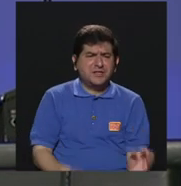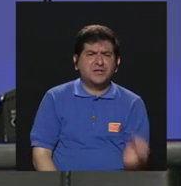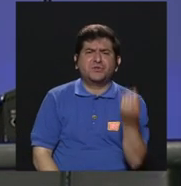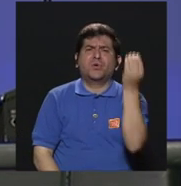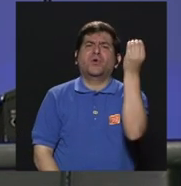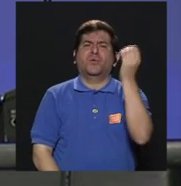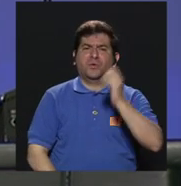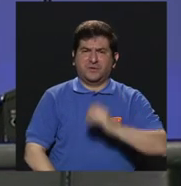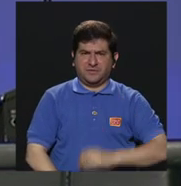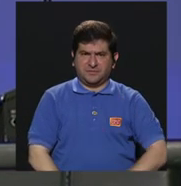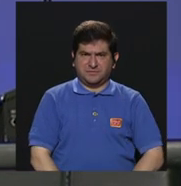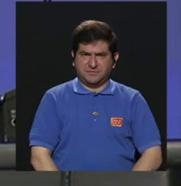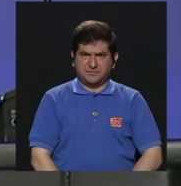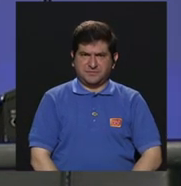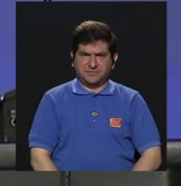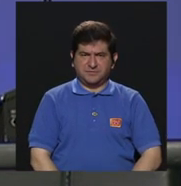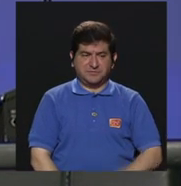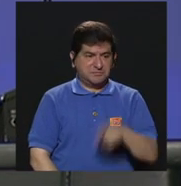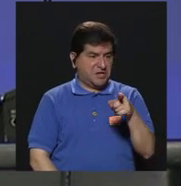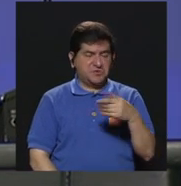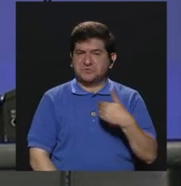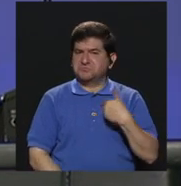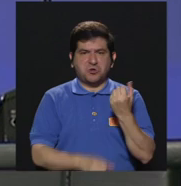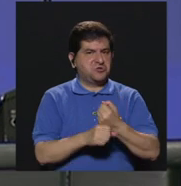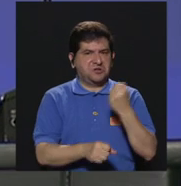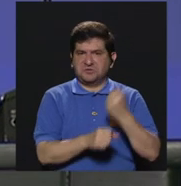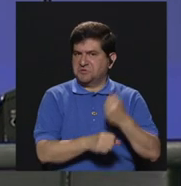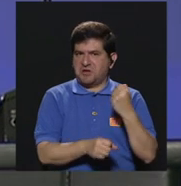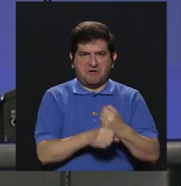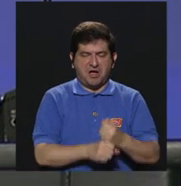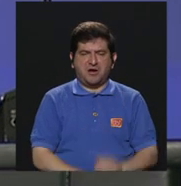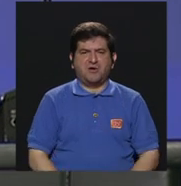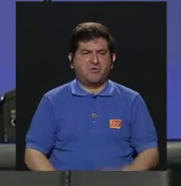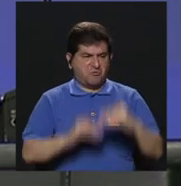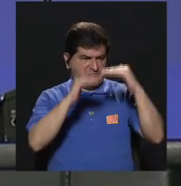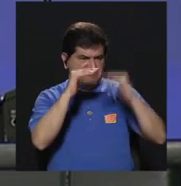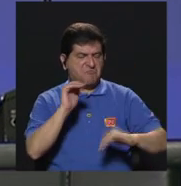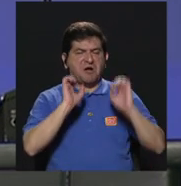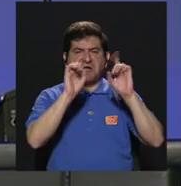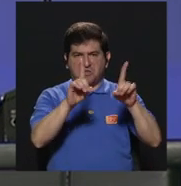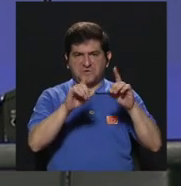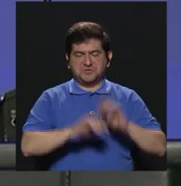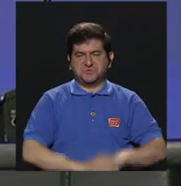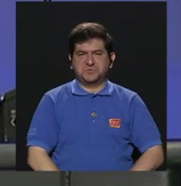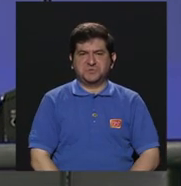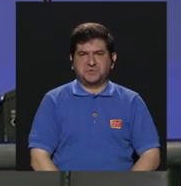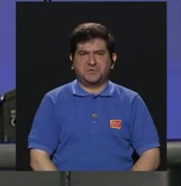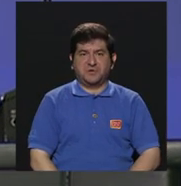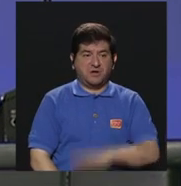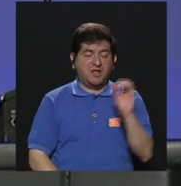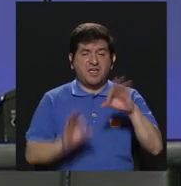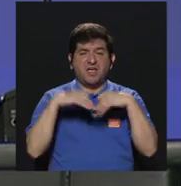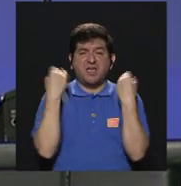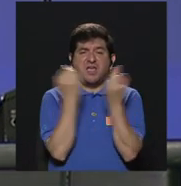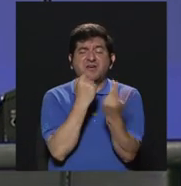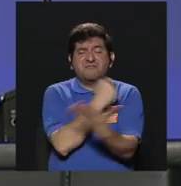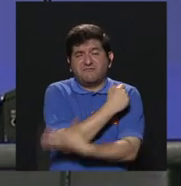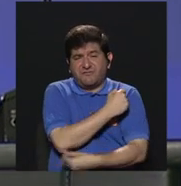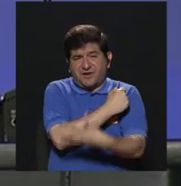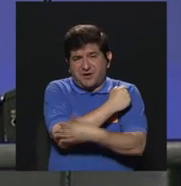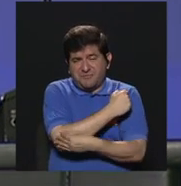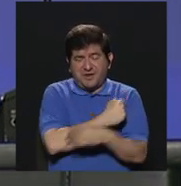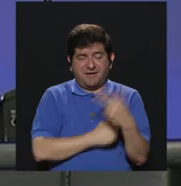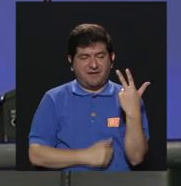jóvenes sin empleo, con bajo nivel educativo y de familias